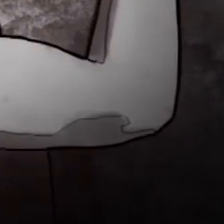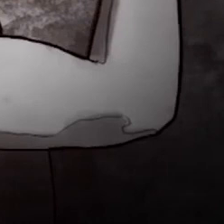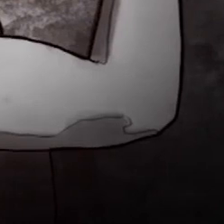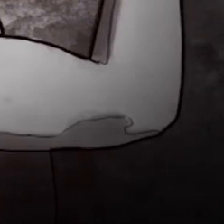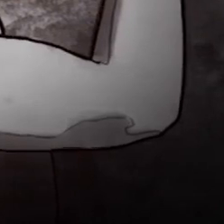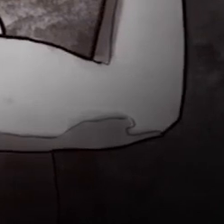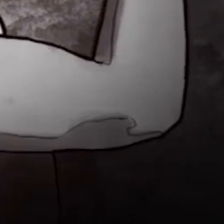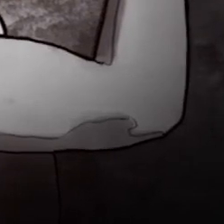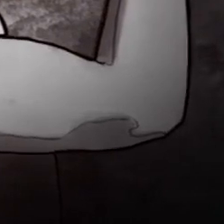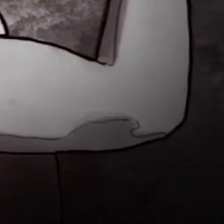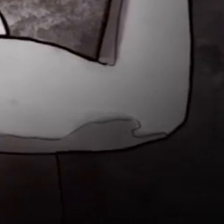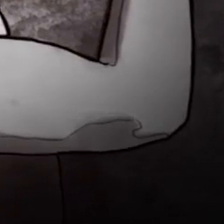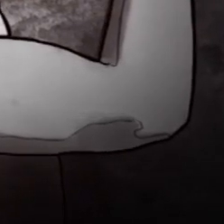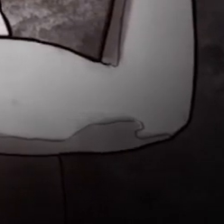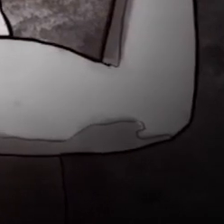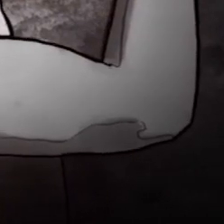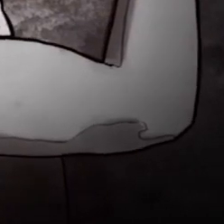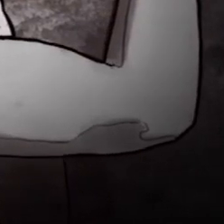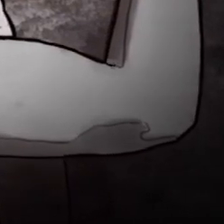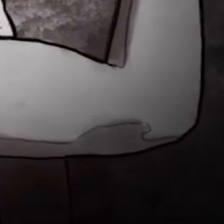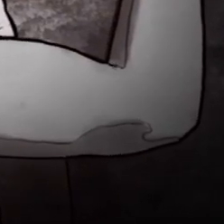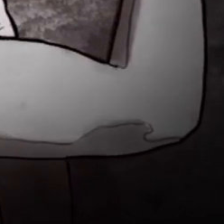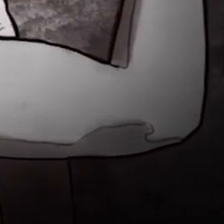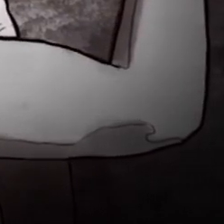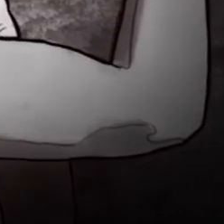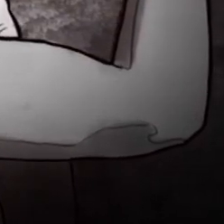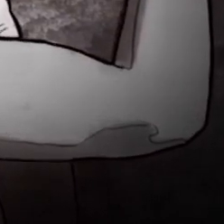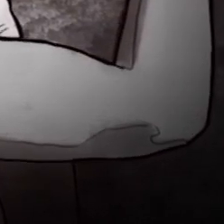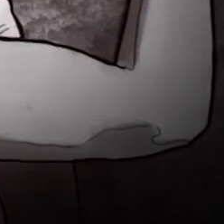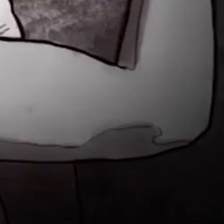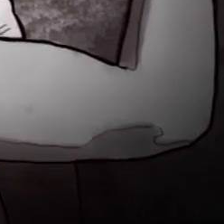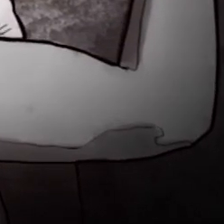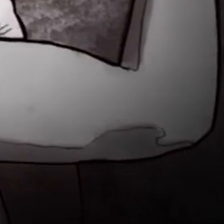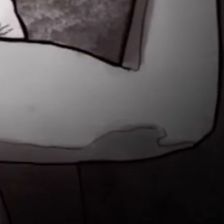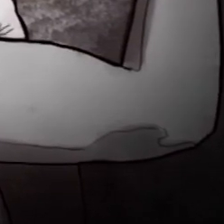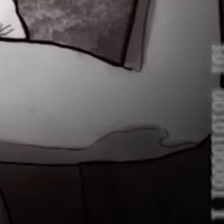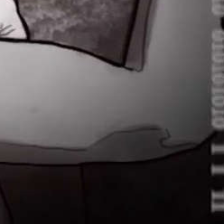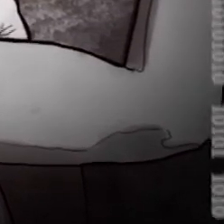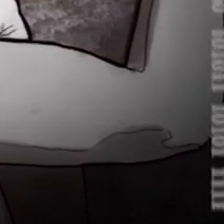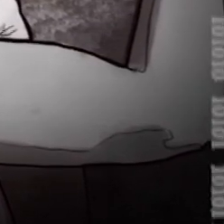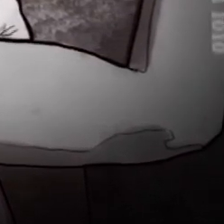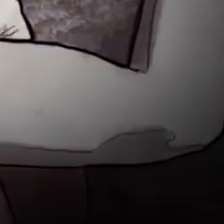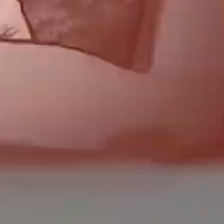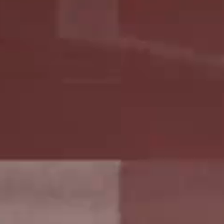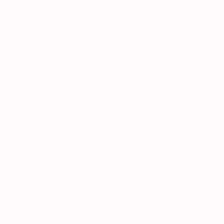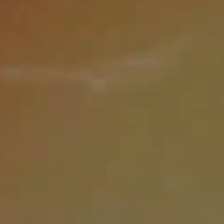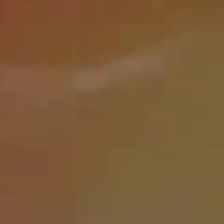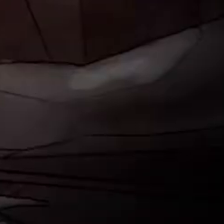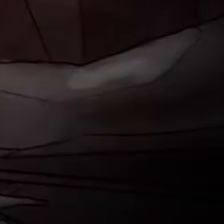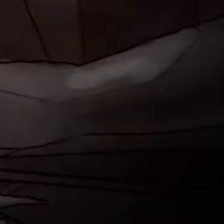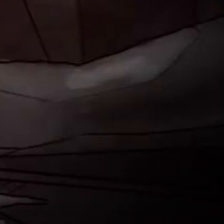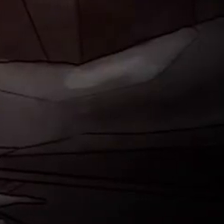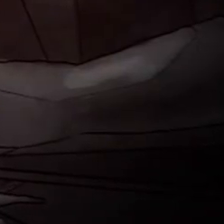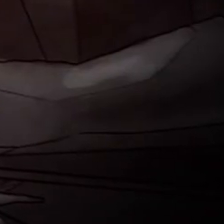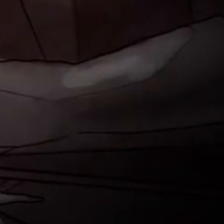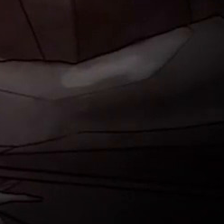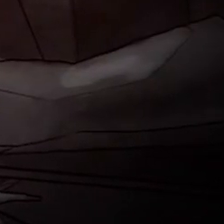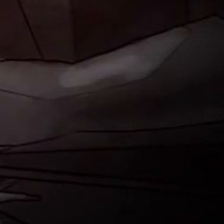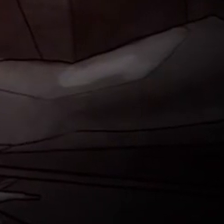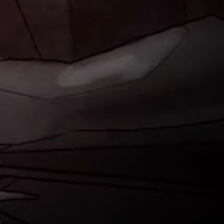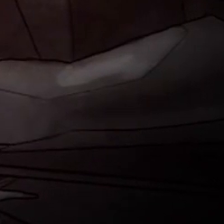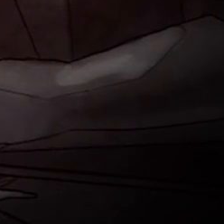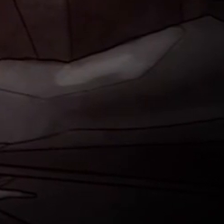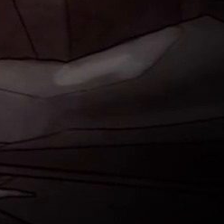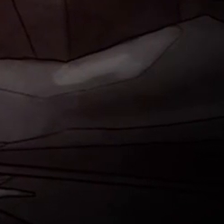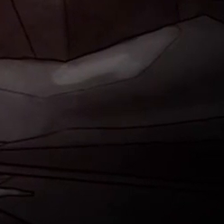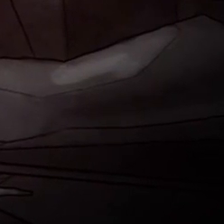¿Qué es la cultura maker? ¿De qué manera se han relacionado la cultura maker e Internet? ¿Cómo ha sido el desarrollo de